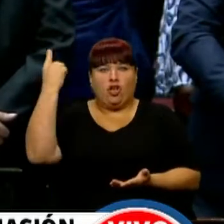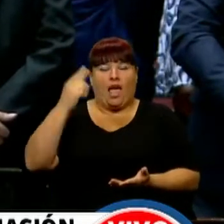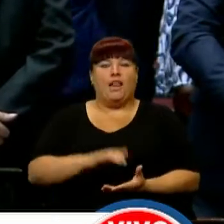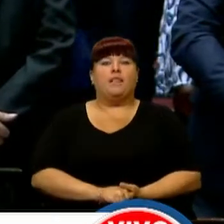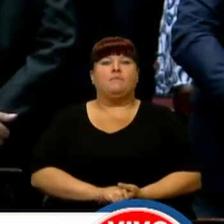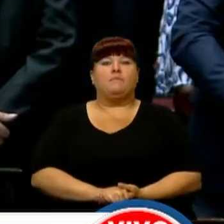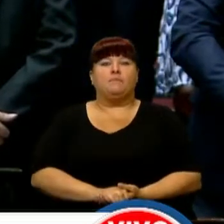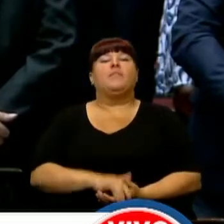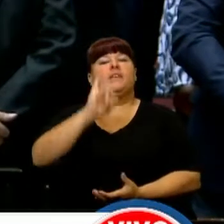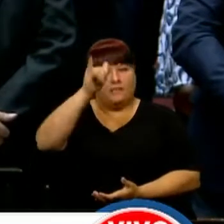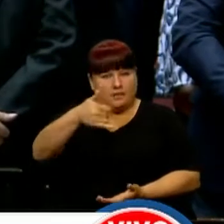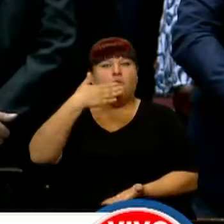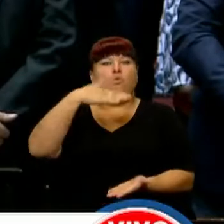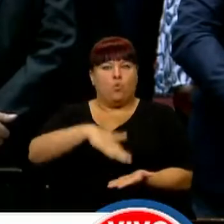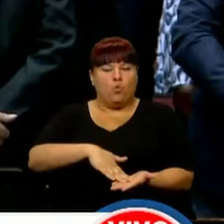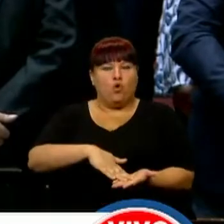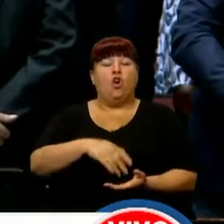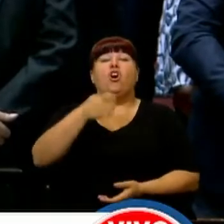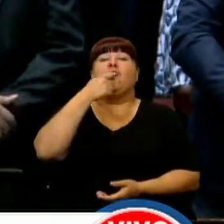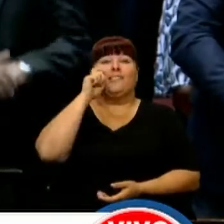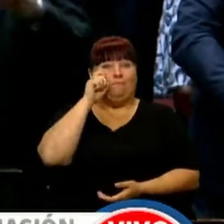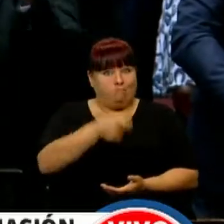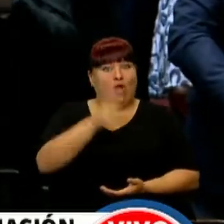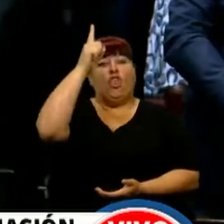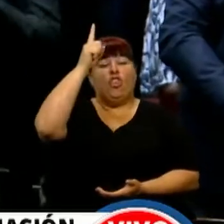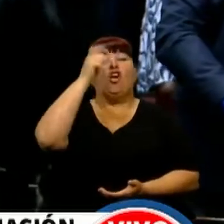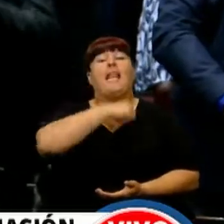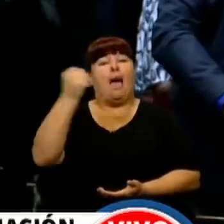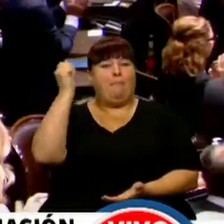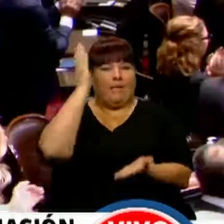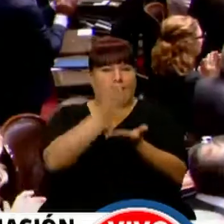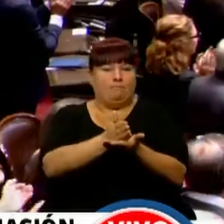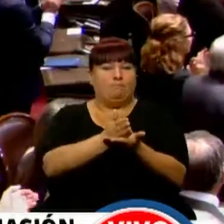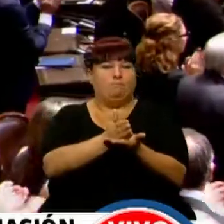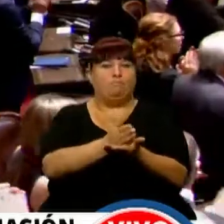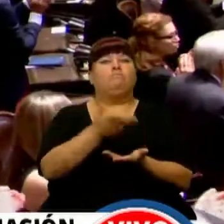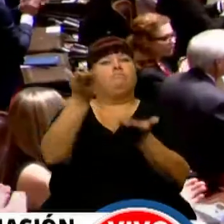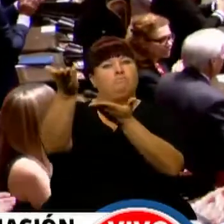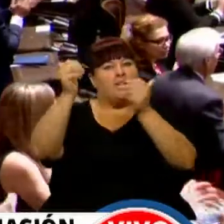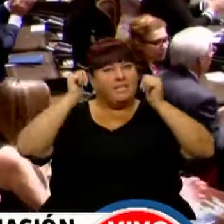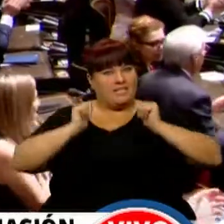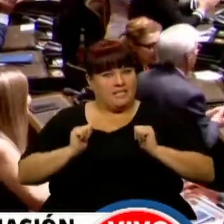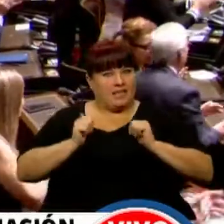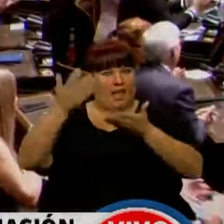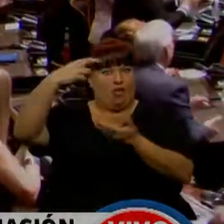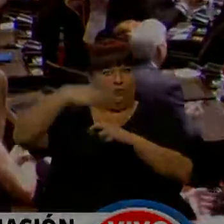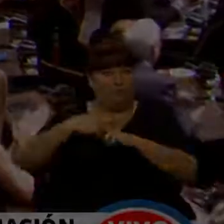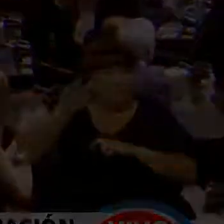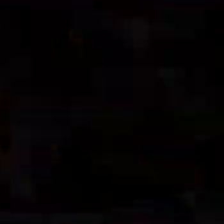Nacional. Sí, juro. Si así no lo hicierais, Dios y la patria os lo demanden, la invito a ocupar su banca.